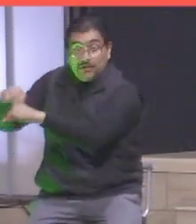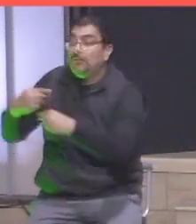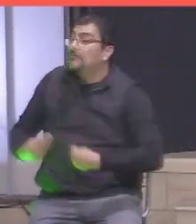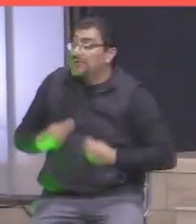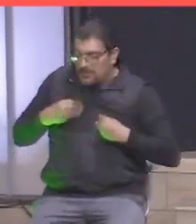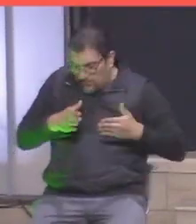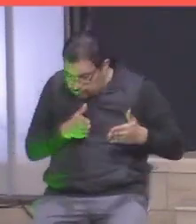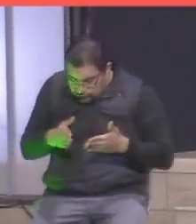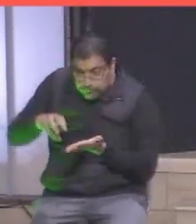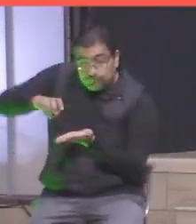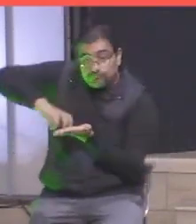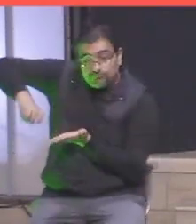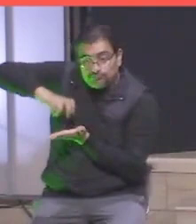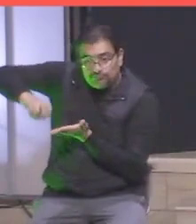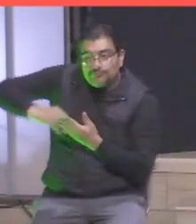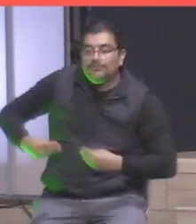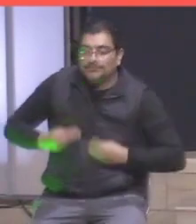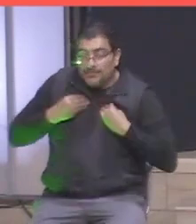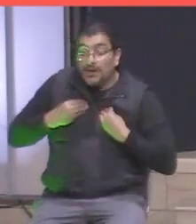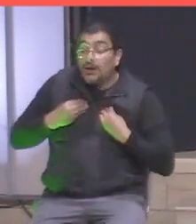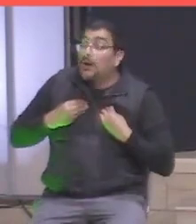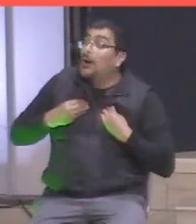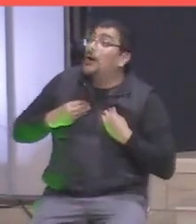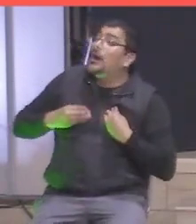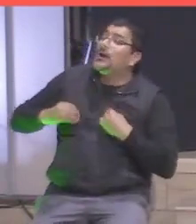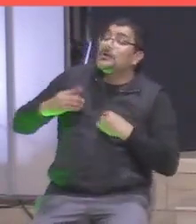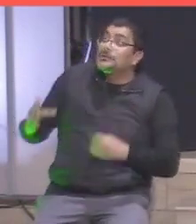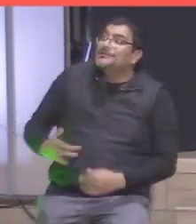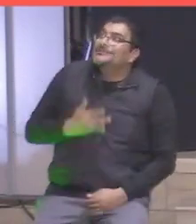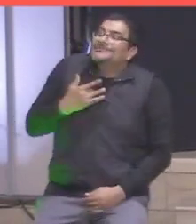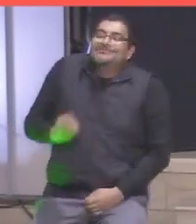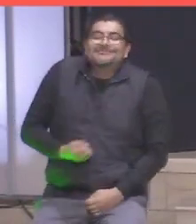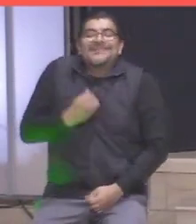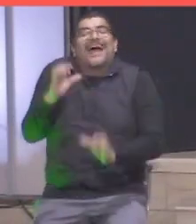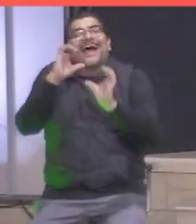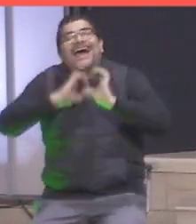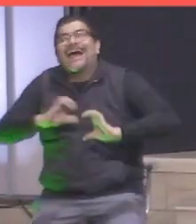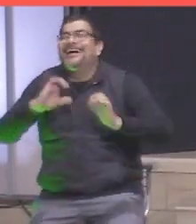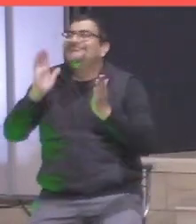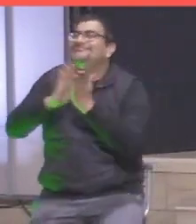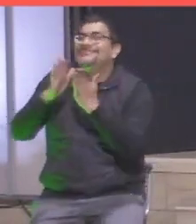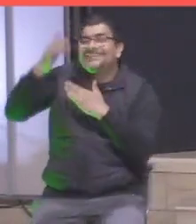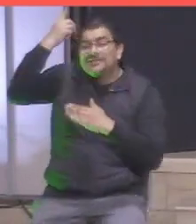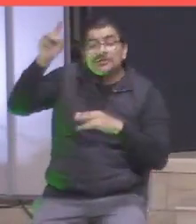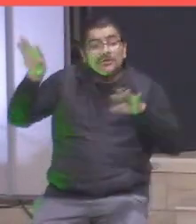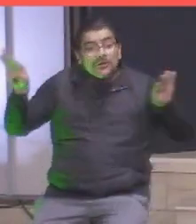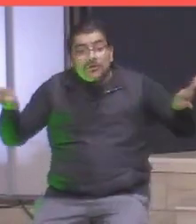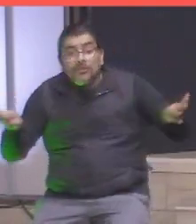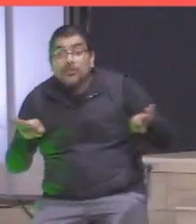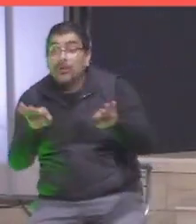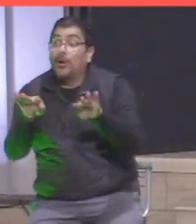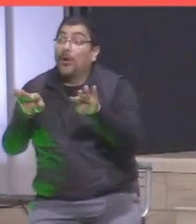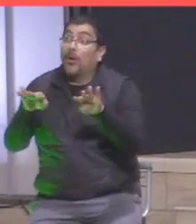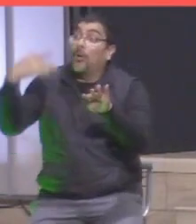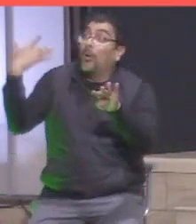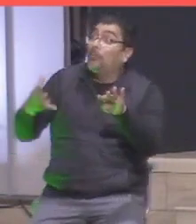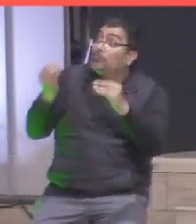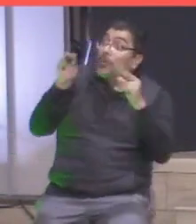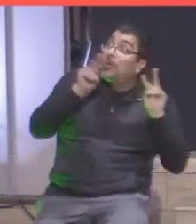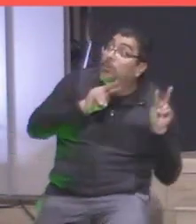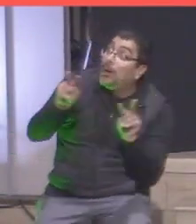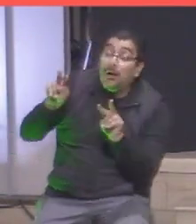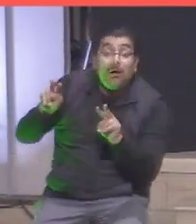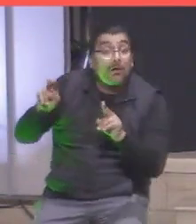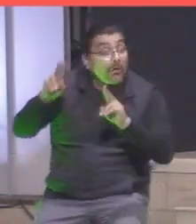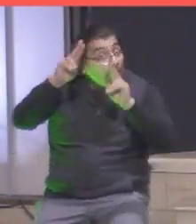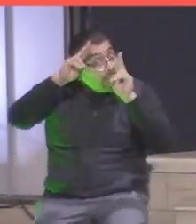puso luego en mi boca cántico nuevo Alabanza a nuestro Dios Dios verán esto muchos y temerán y confiará en